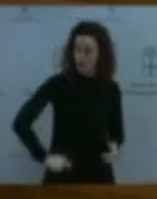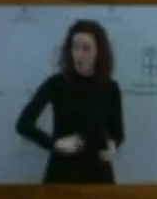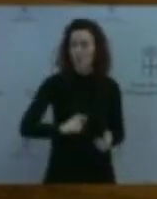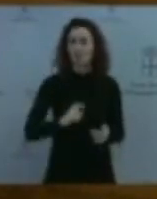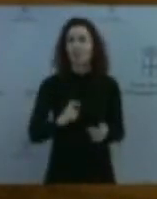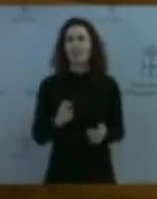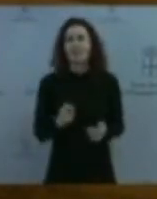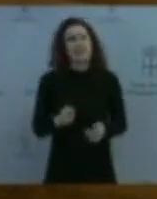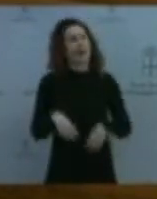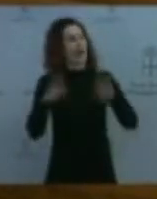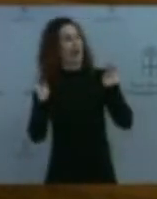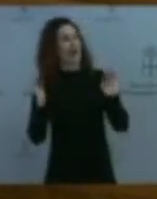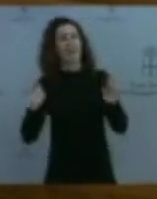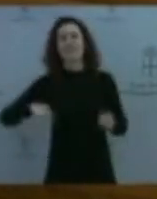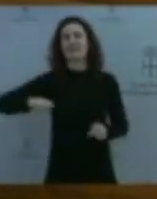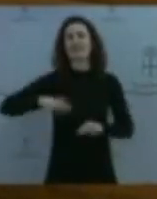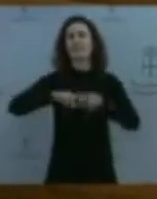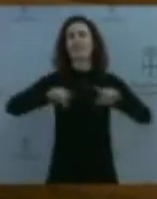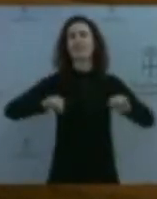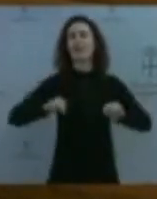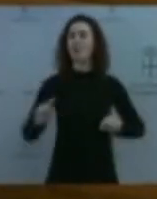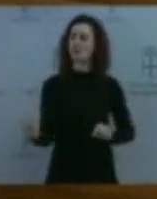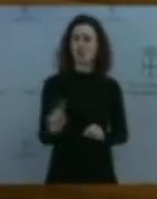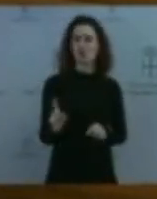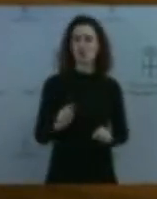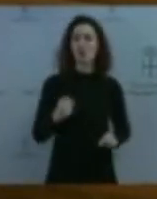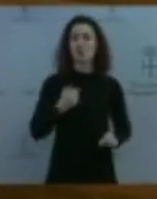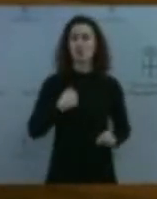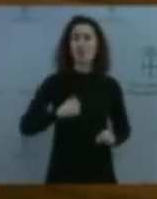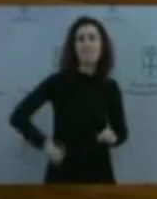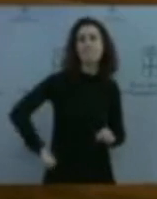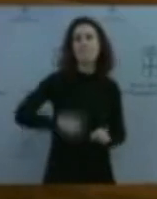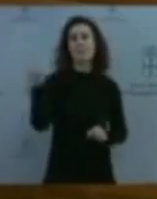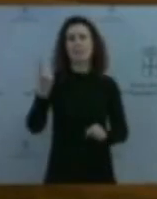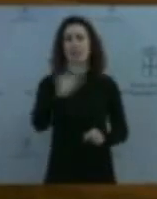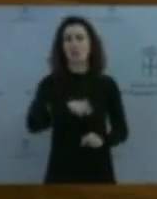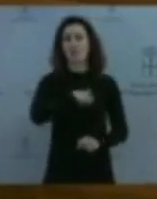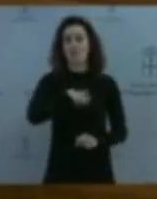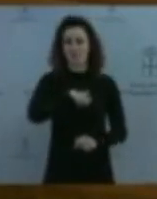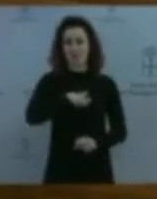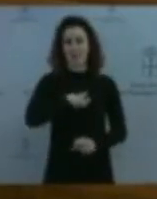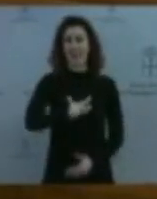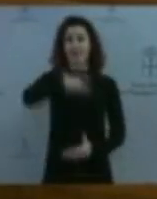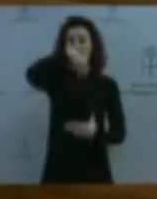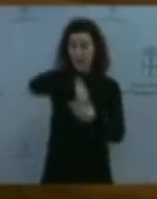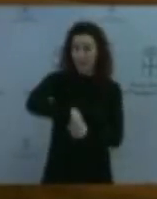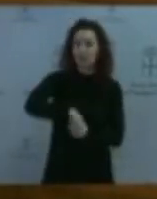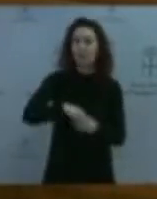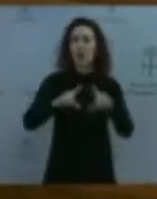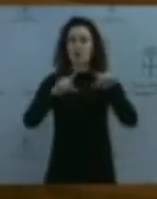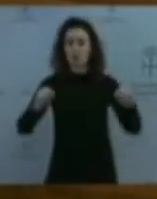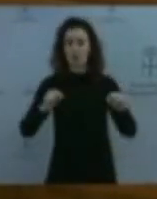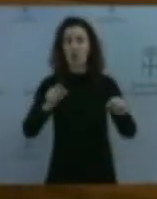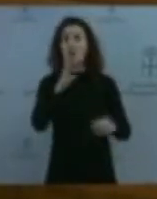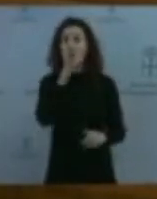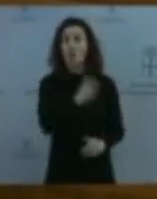no, yo soy el primer funcionario de esta autonomía. Porque ser presidente del Principado no deja de ser cabeza de la Administración. Y soy, en